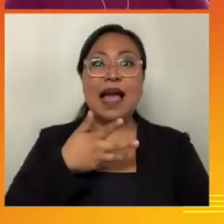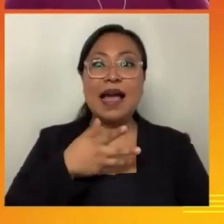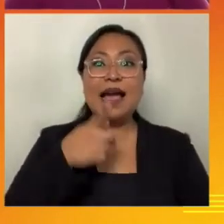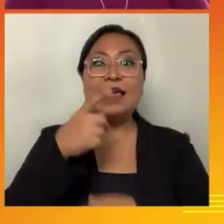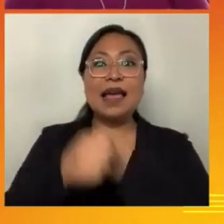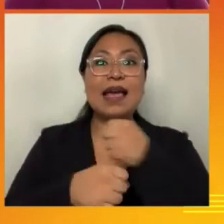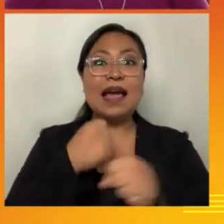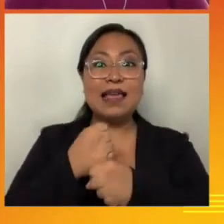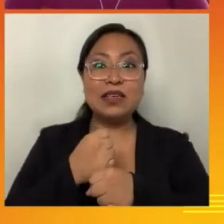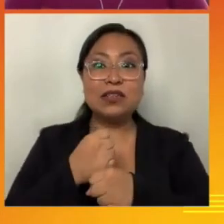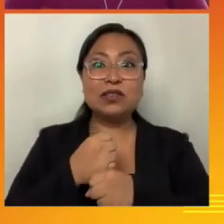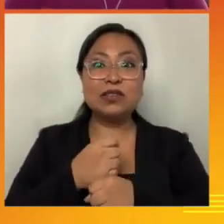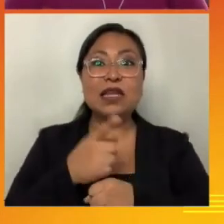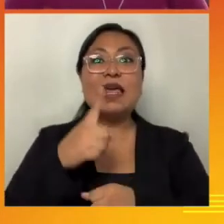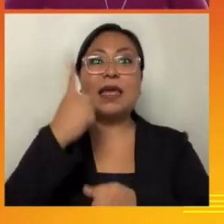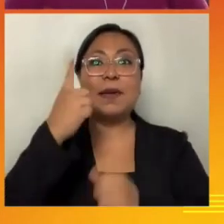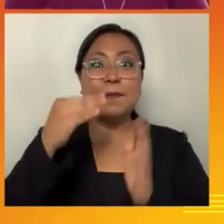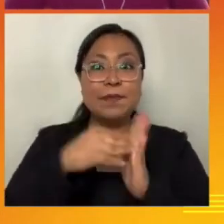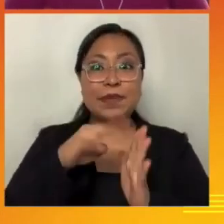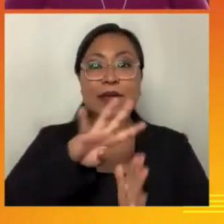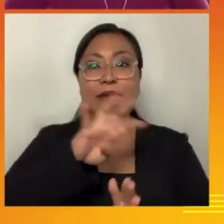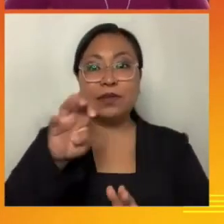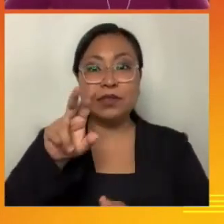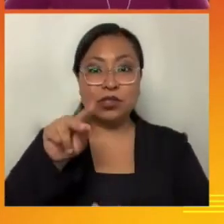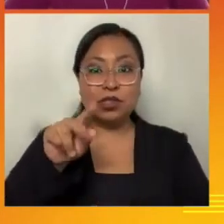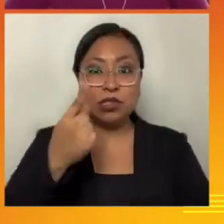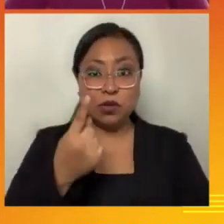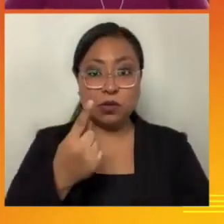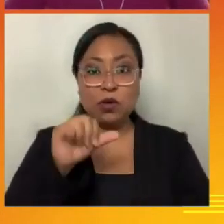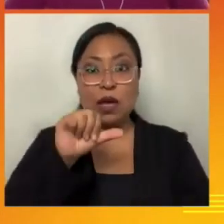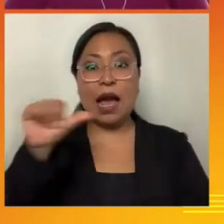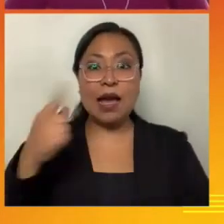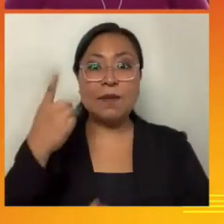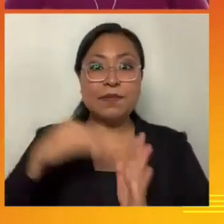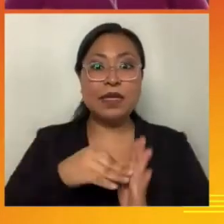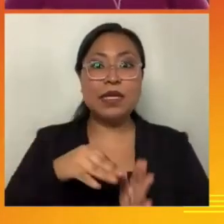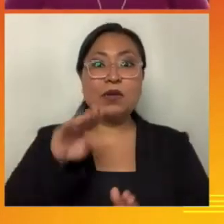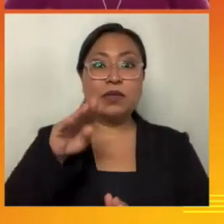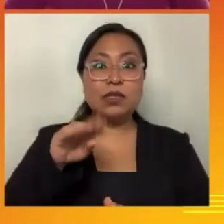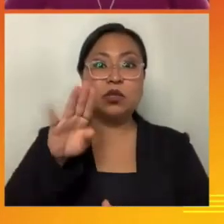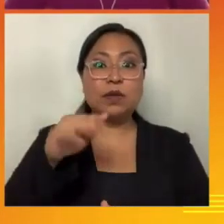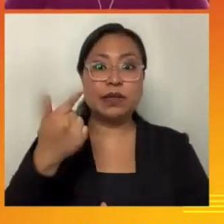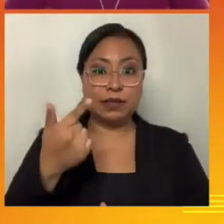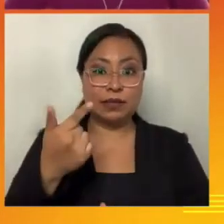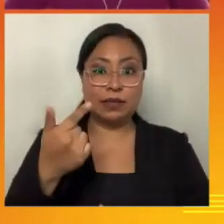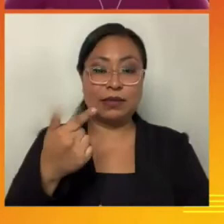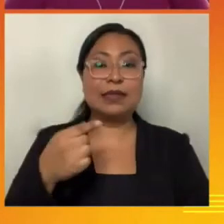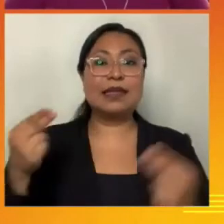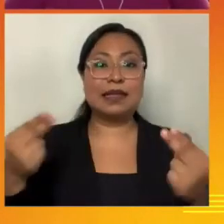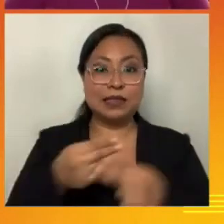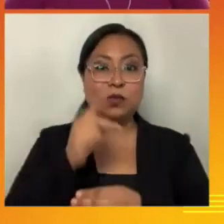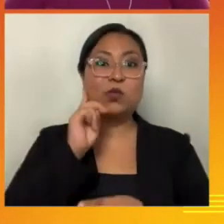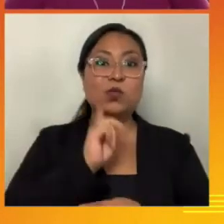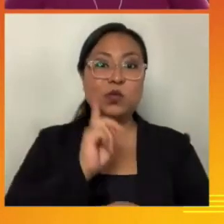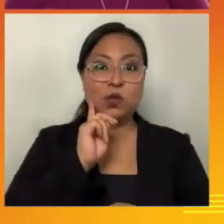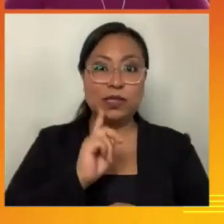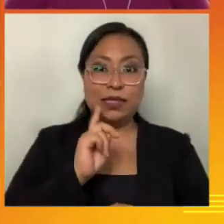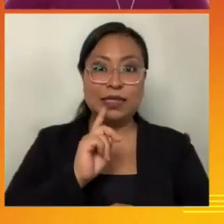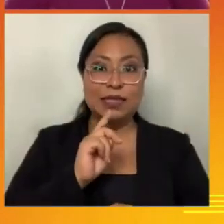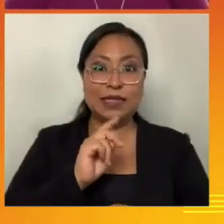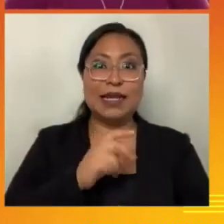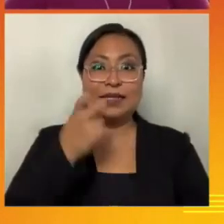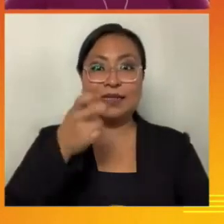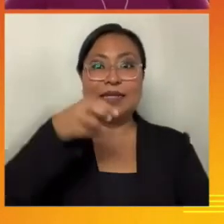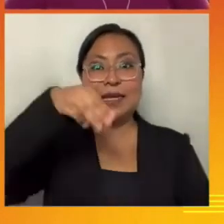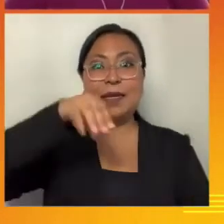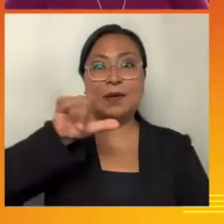llamada millennial, que son de entre 1981 y 1997, que estarán pues en sus años 30, que